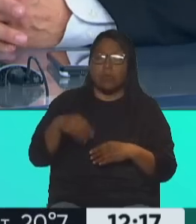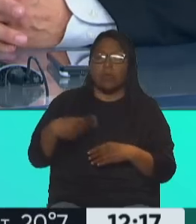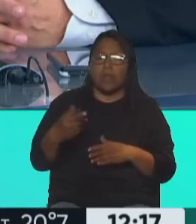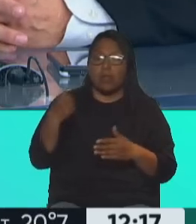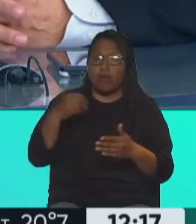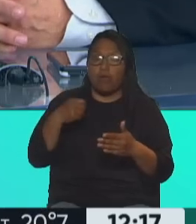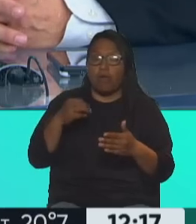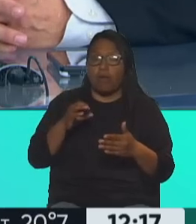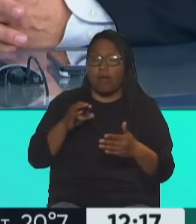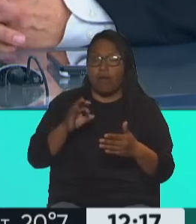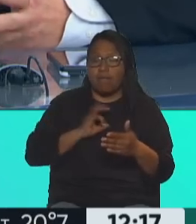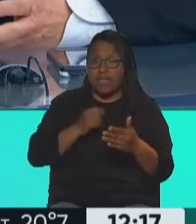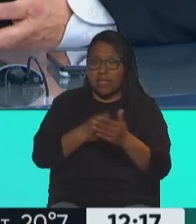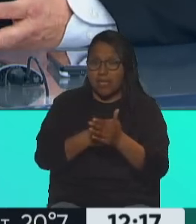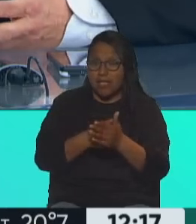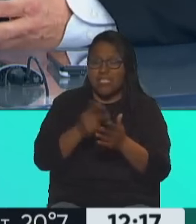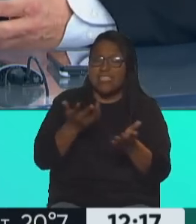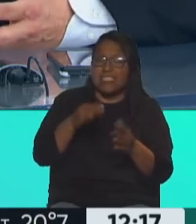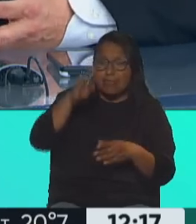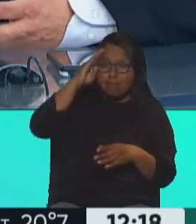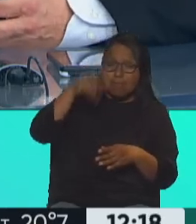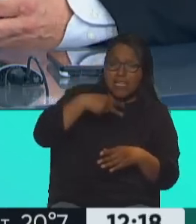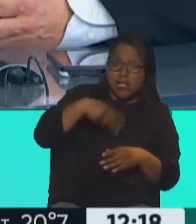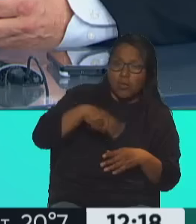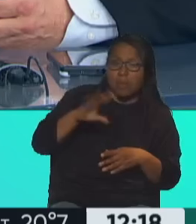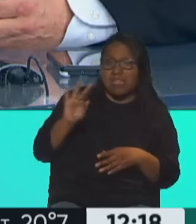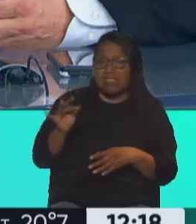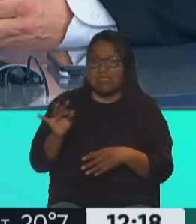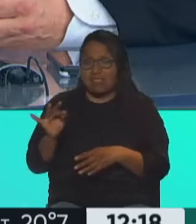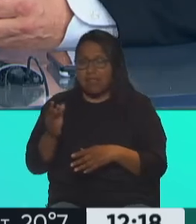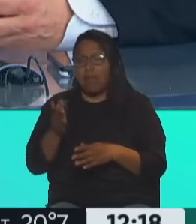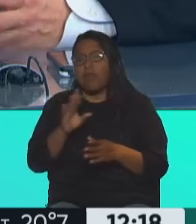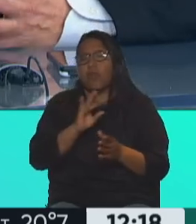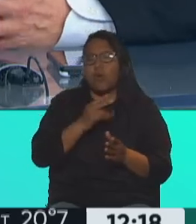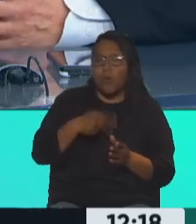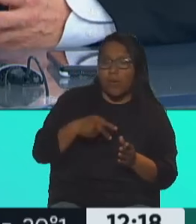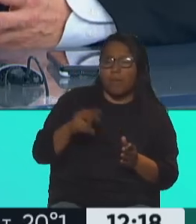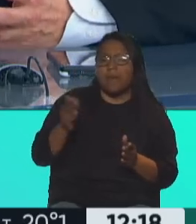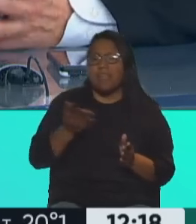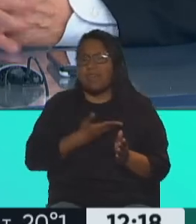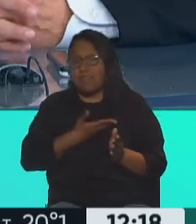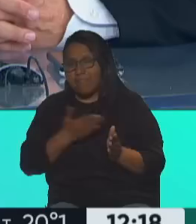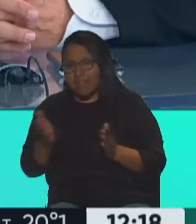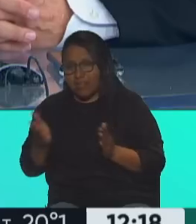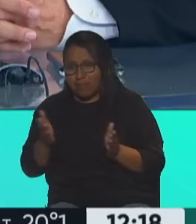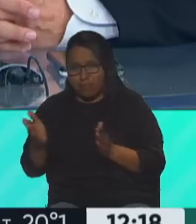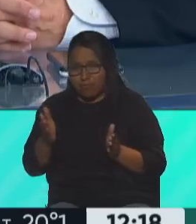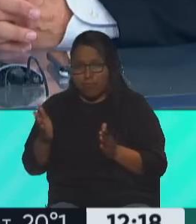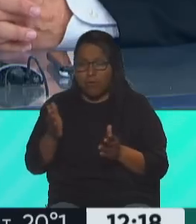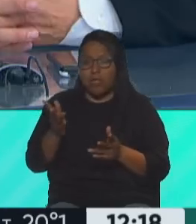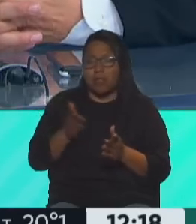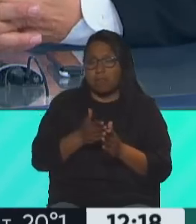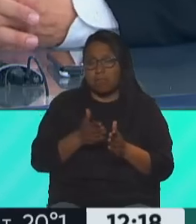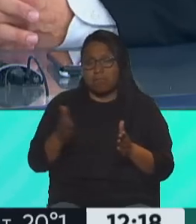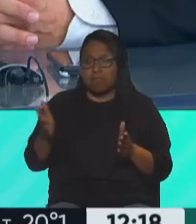año? Esto se espera entre noviembre y diciembre, claro. Entre noviembre y febrero, digamos. Ajá. En algún momento del